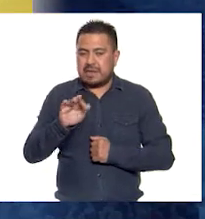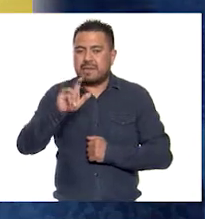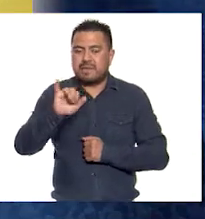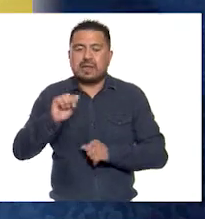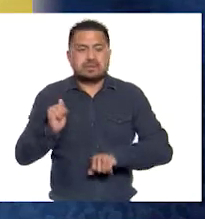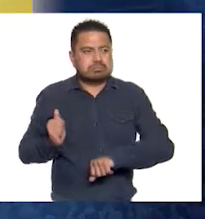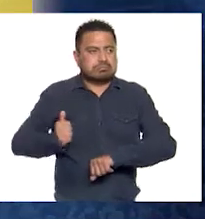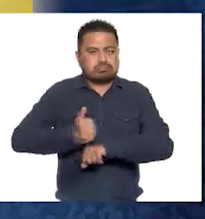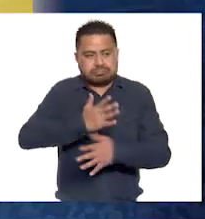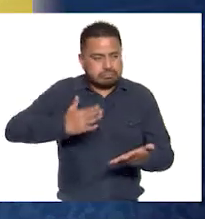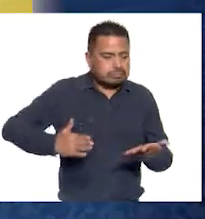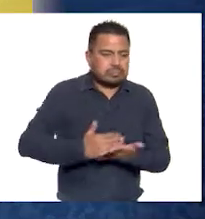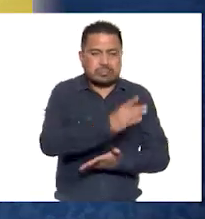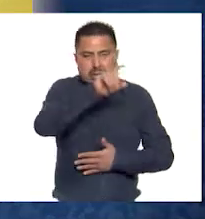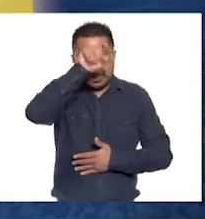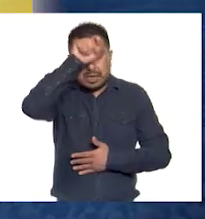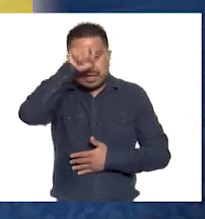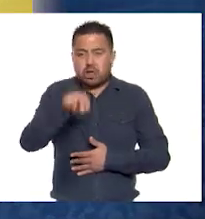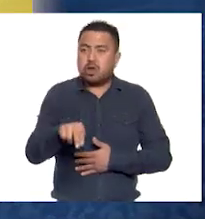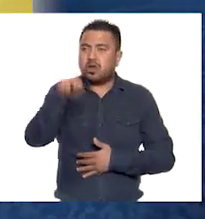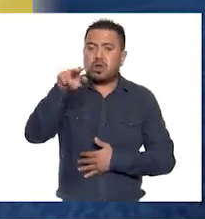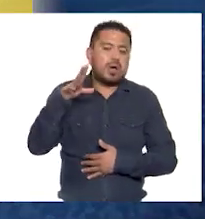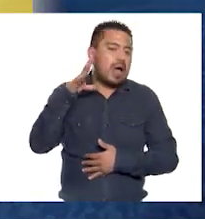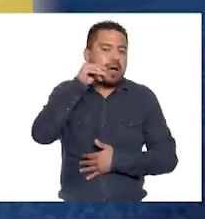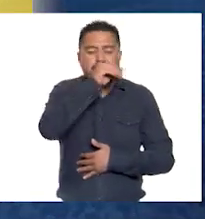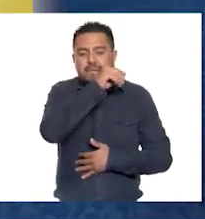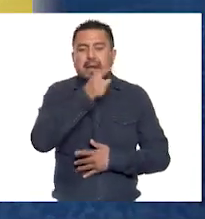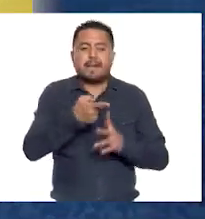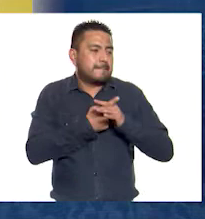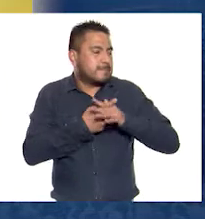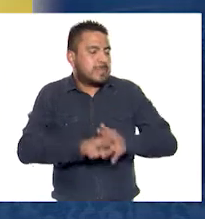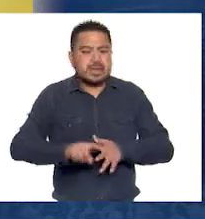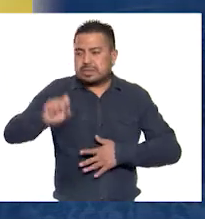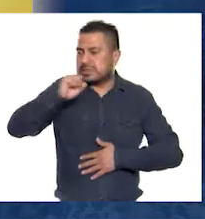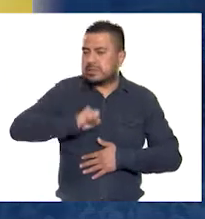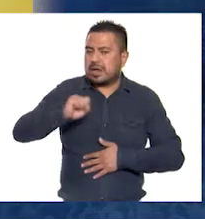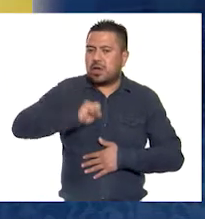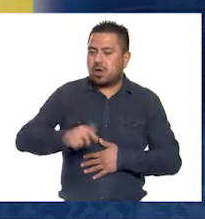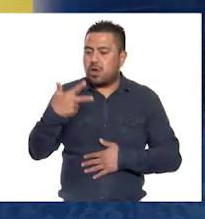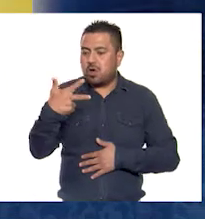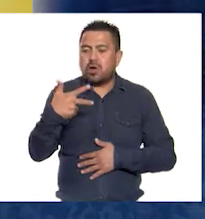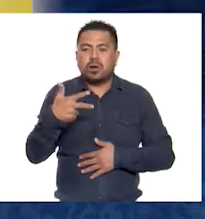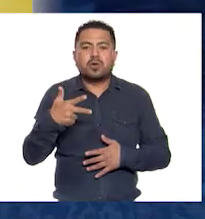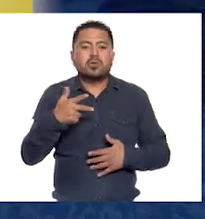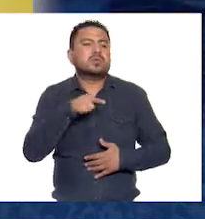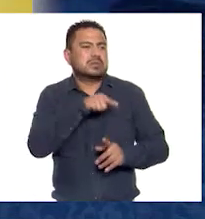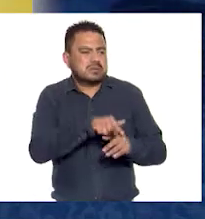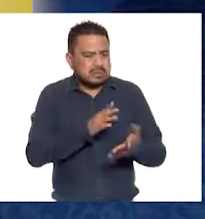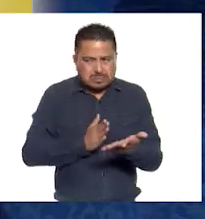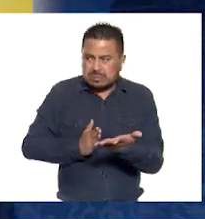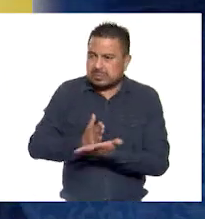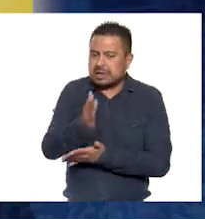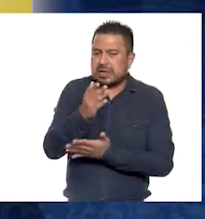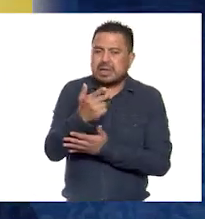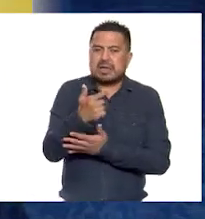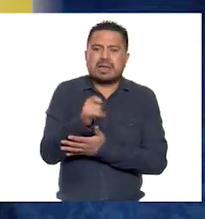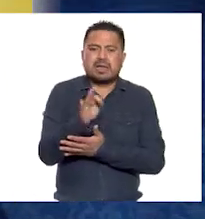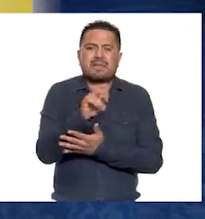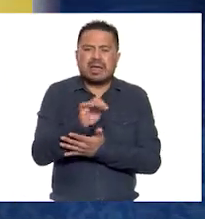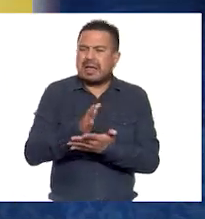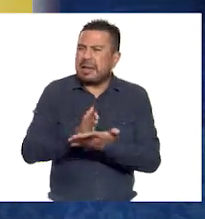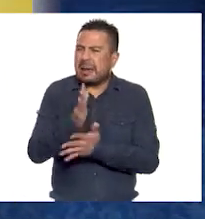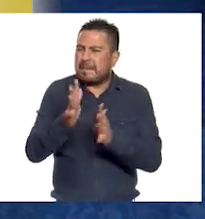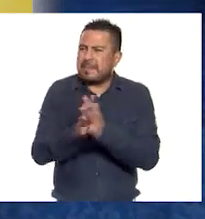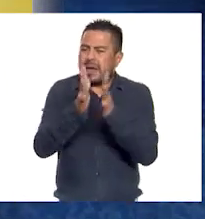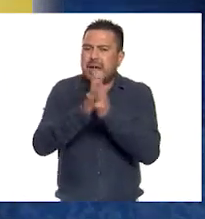Tierra Santa, Egipto y el norte de África, y a principios del siglo VIII cruzaron el estrecho de Gibraltar para conquistar la